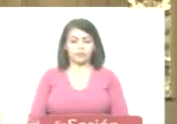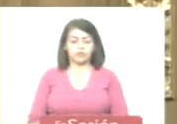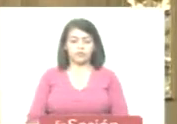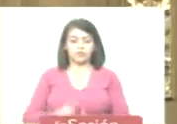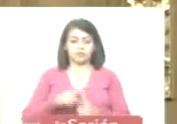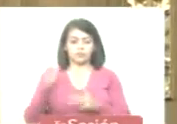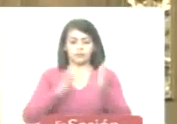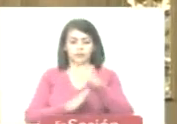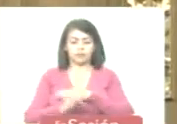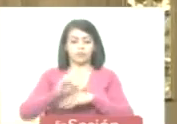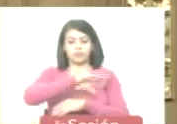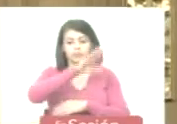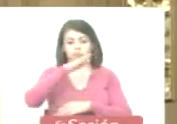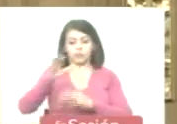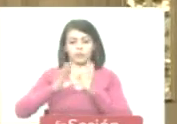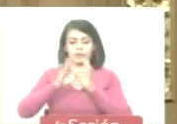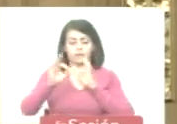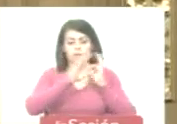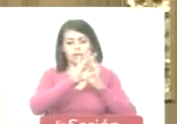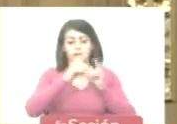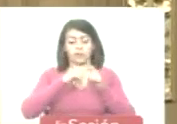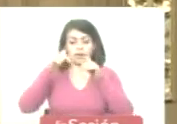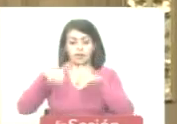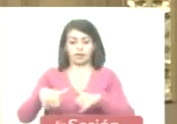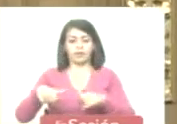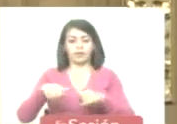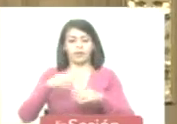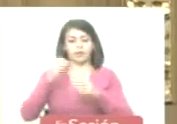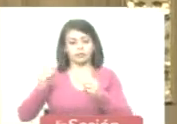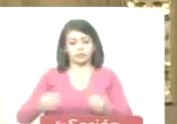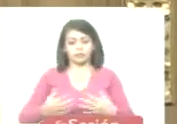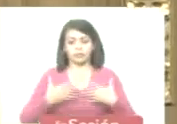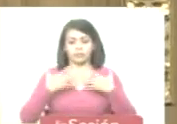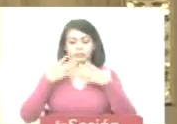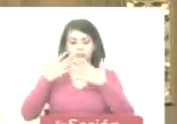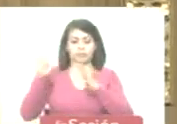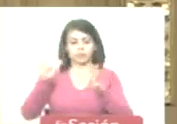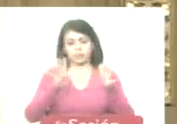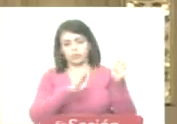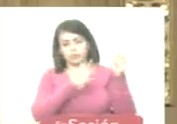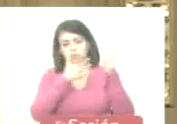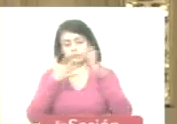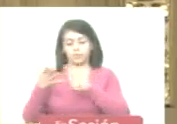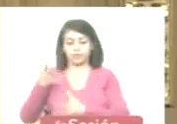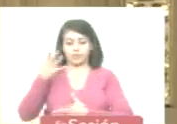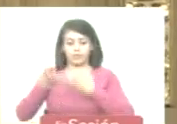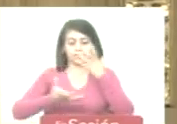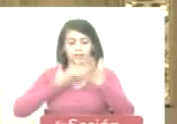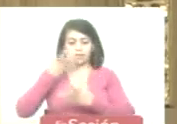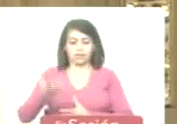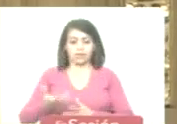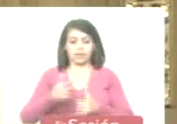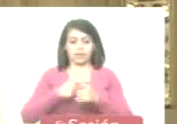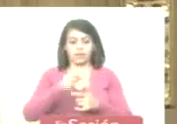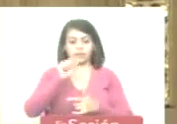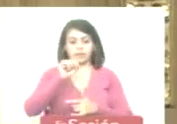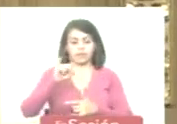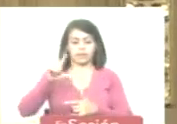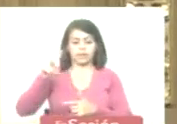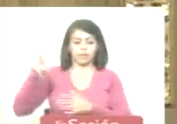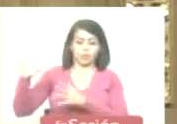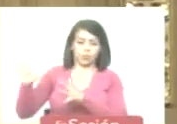hacia aquellos montes lejos. Por aquí vestida de humo, la brisa que cruzó ardiendo. Fue silbo de tierra